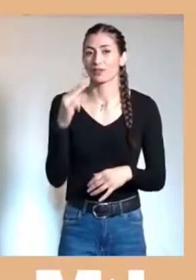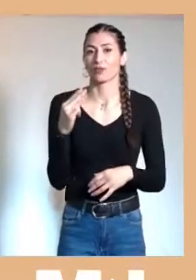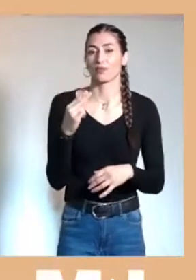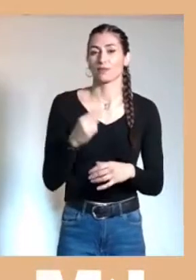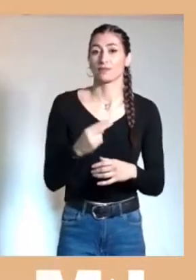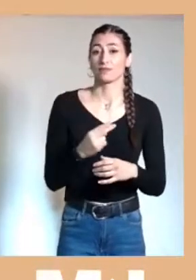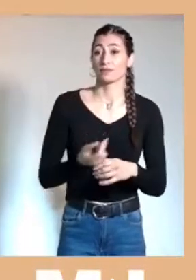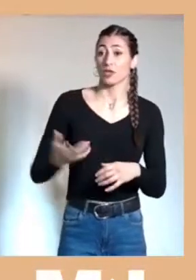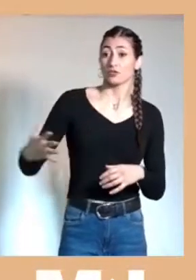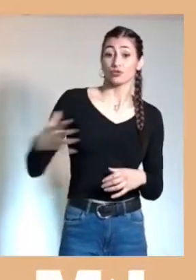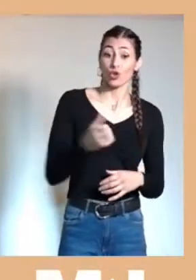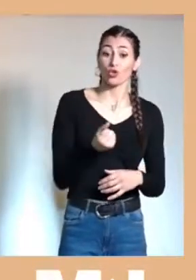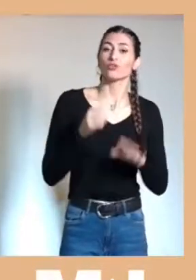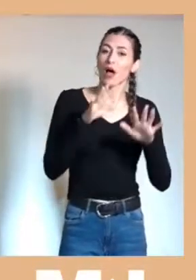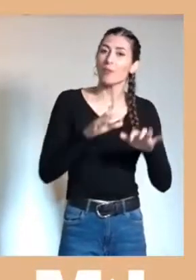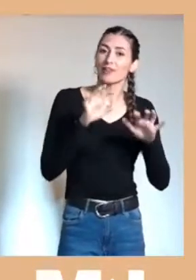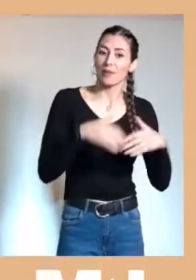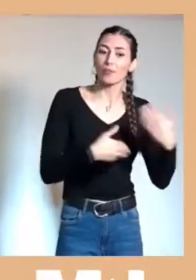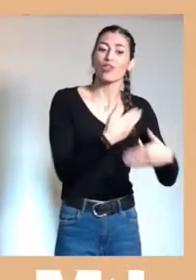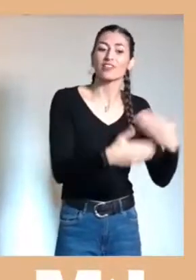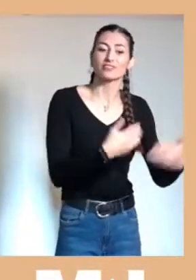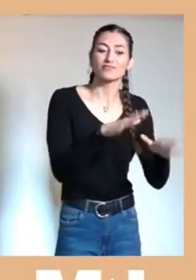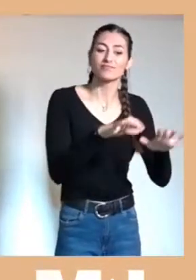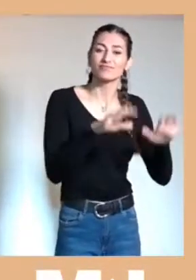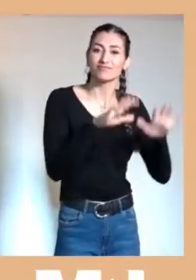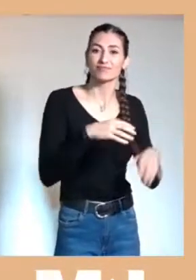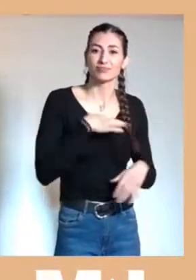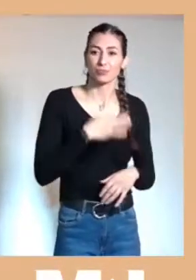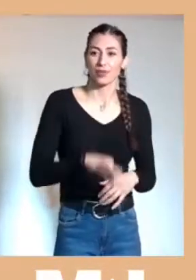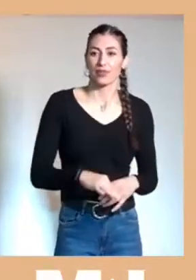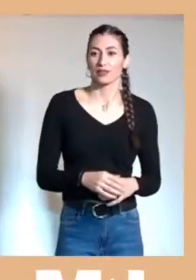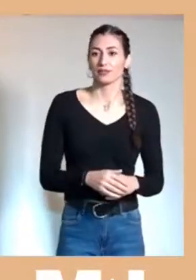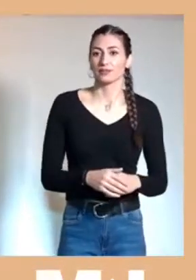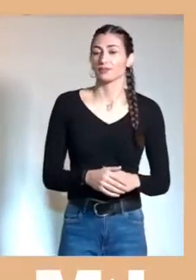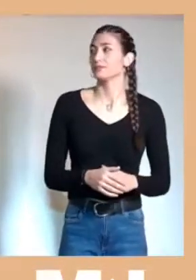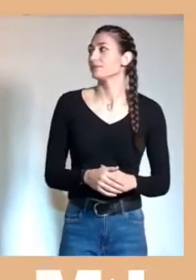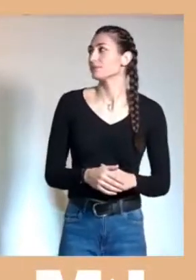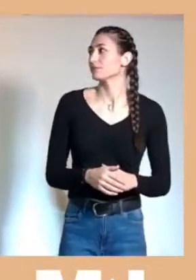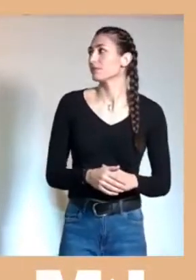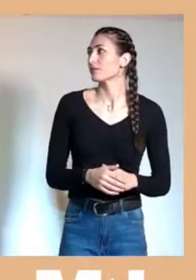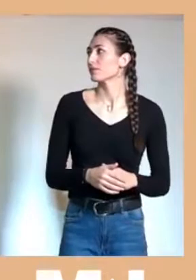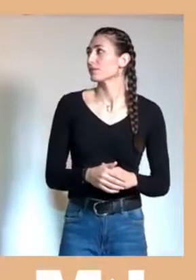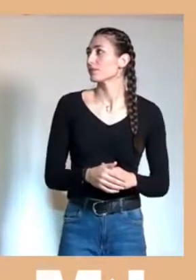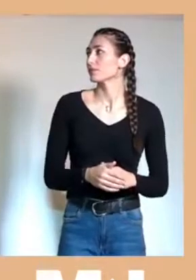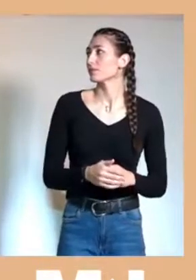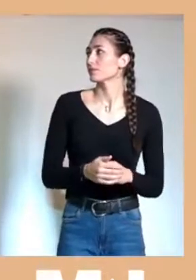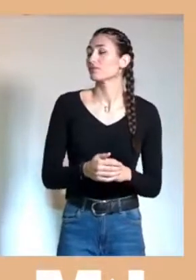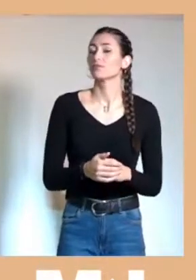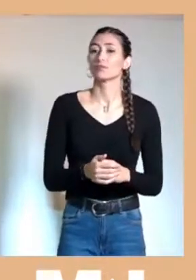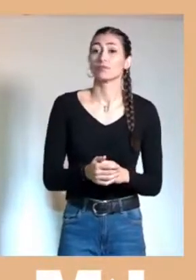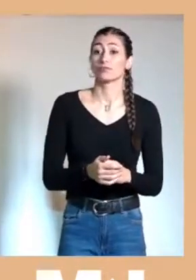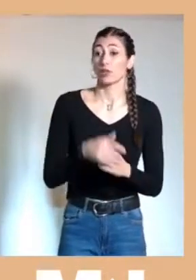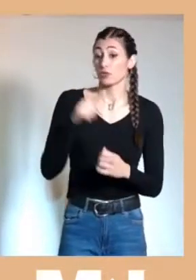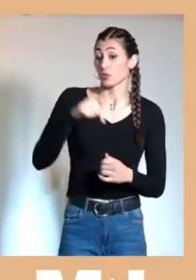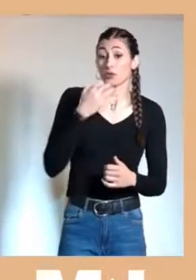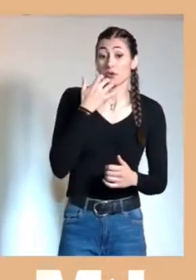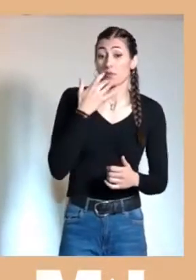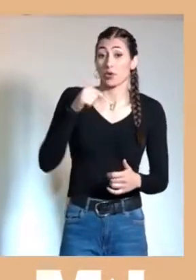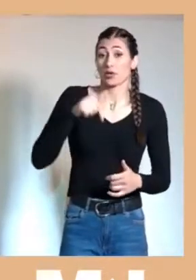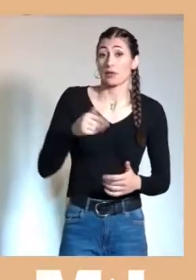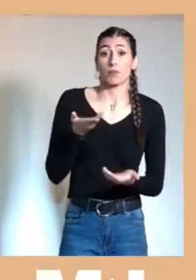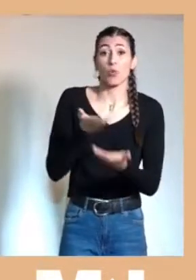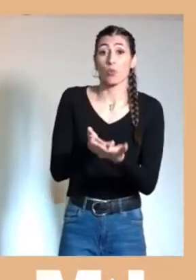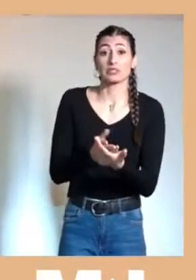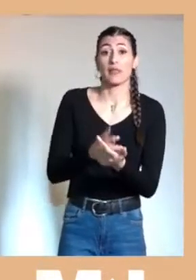aprender en ese proceso. Yo hice la propuesta de pasar a plantearnos ser un partido pluriconfesional y